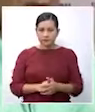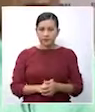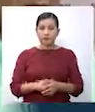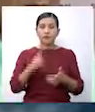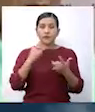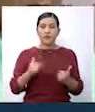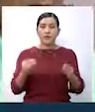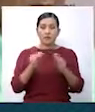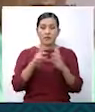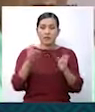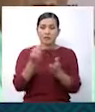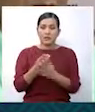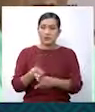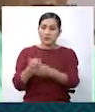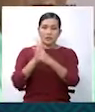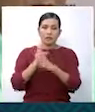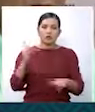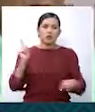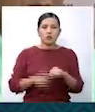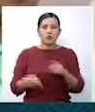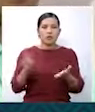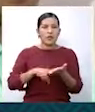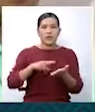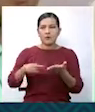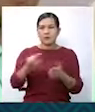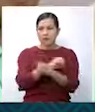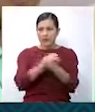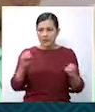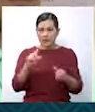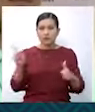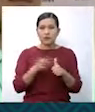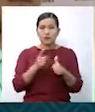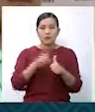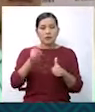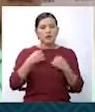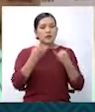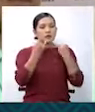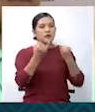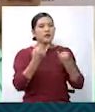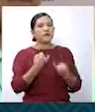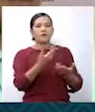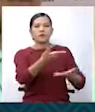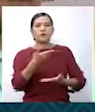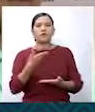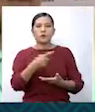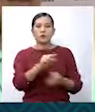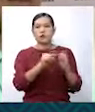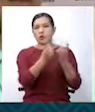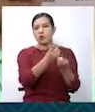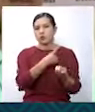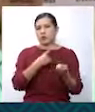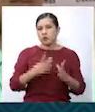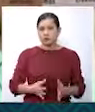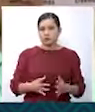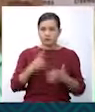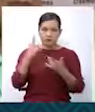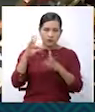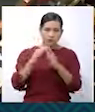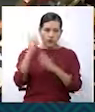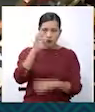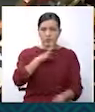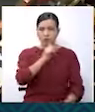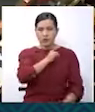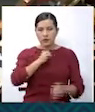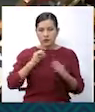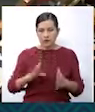se va a aprobar ningún crédito mientras no tengamos el informe en la Cámara de Diputados. Estas fueron las declaraciones del senador de Creemos, Henry Montero,